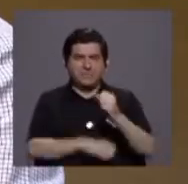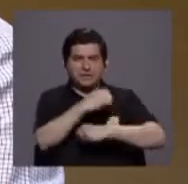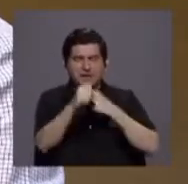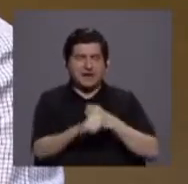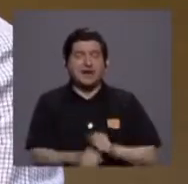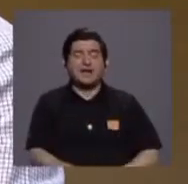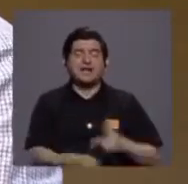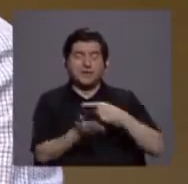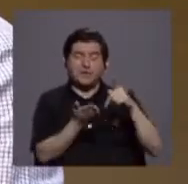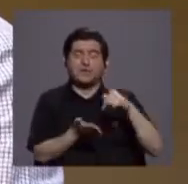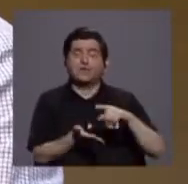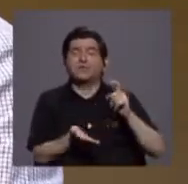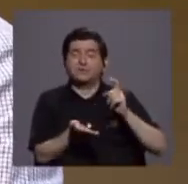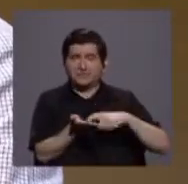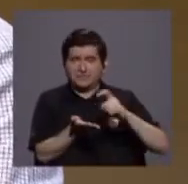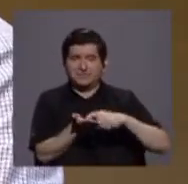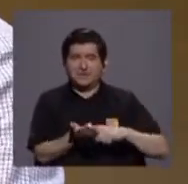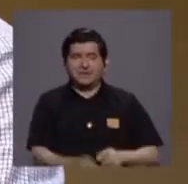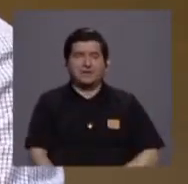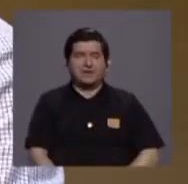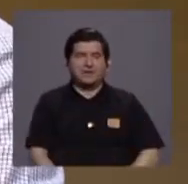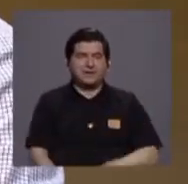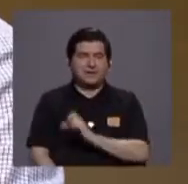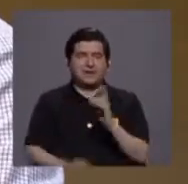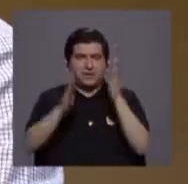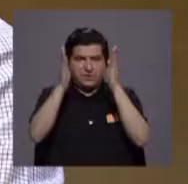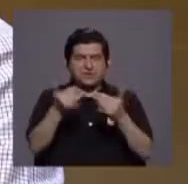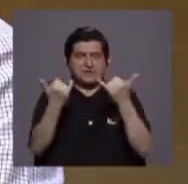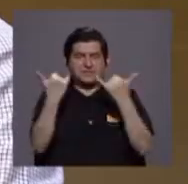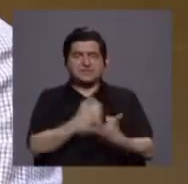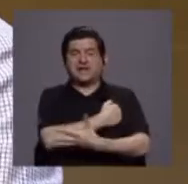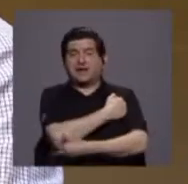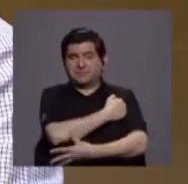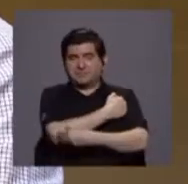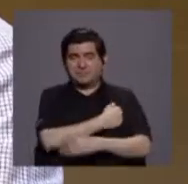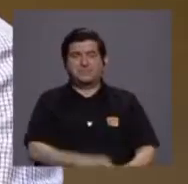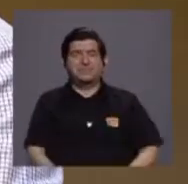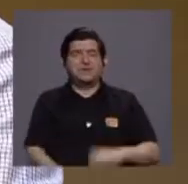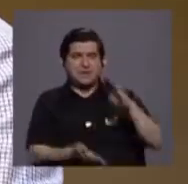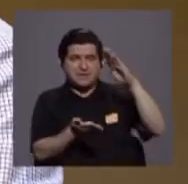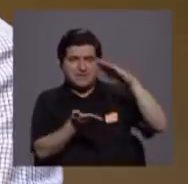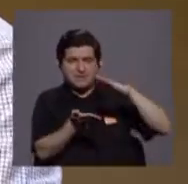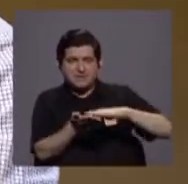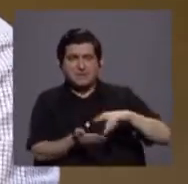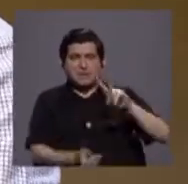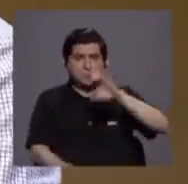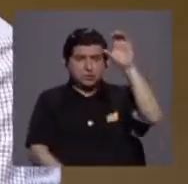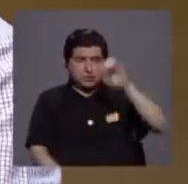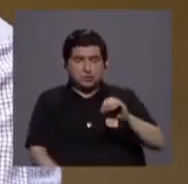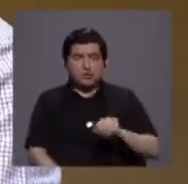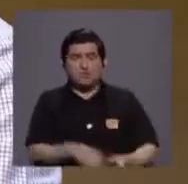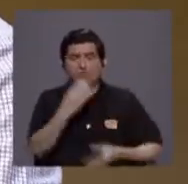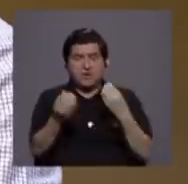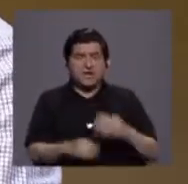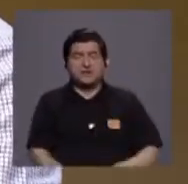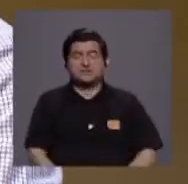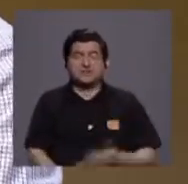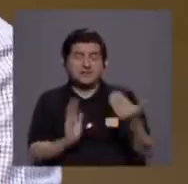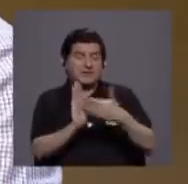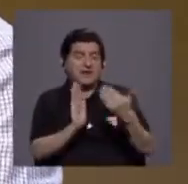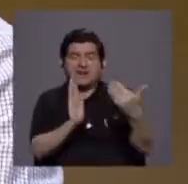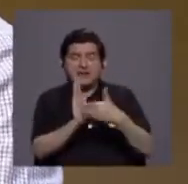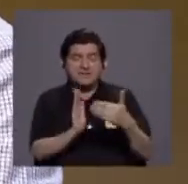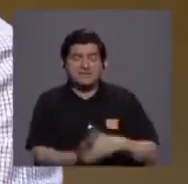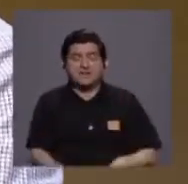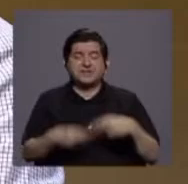las cuentas. Ya los costarricenses estamos empobrecidos, entonces una evaluación del 20% lo que hace nada más es pasarnos la factura